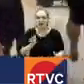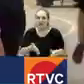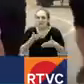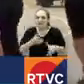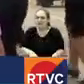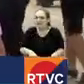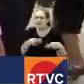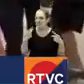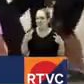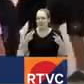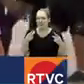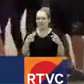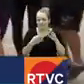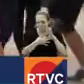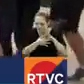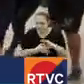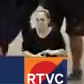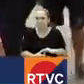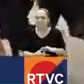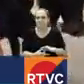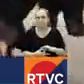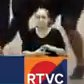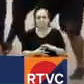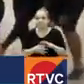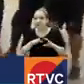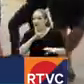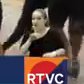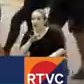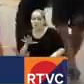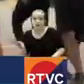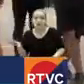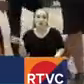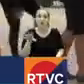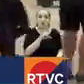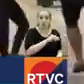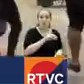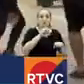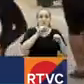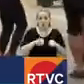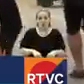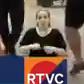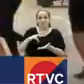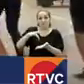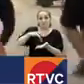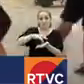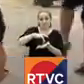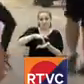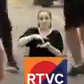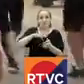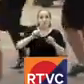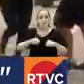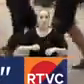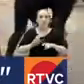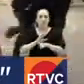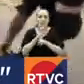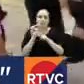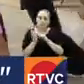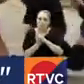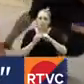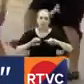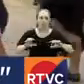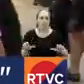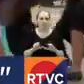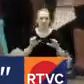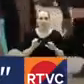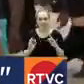significa que todos los caleños podemos realizar una actividad cultural que